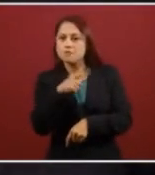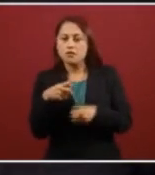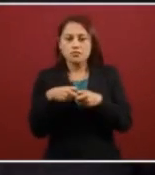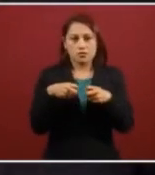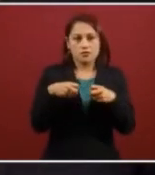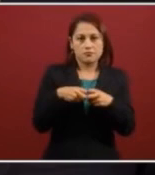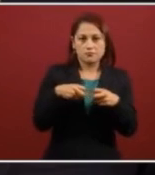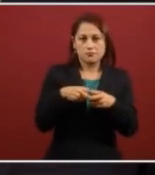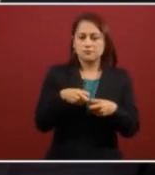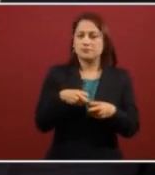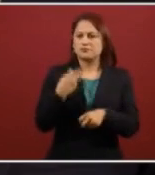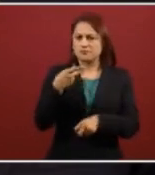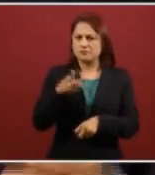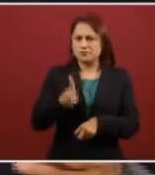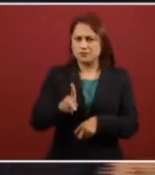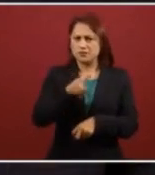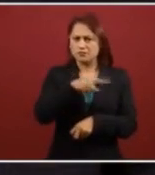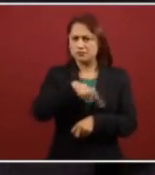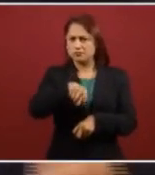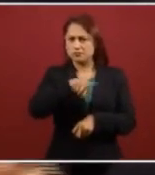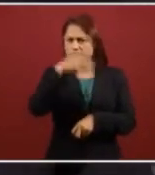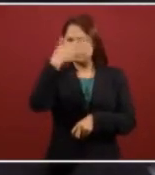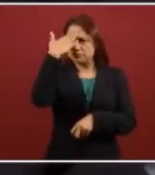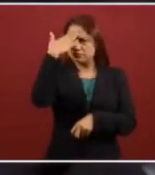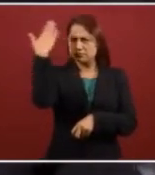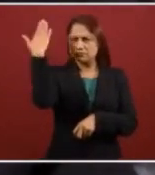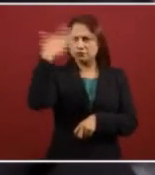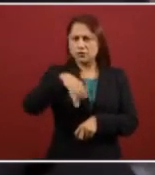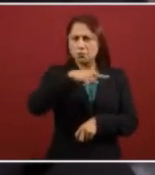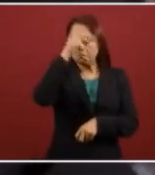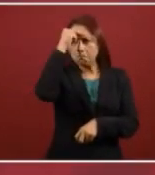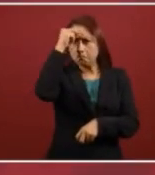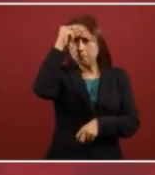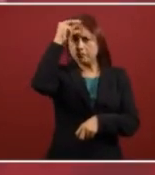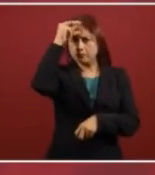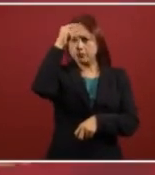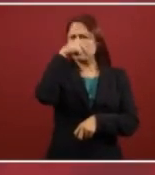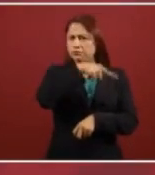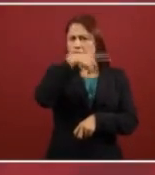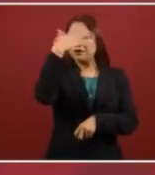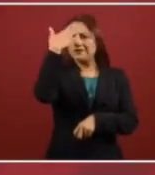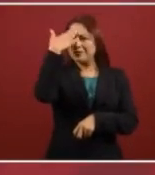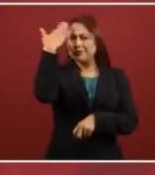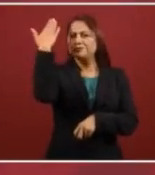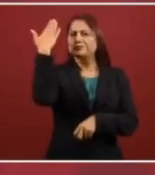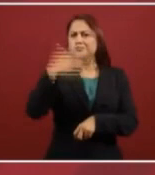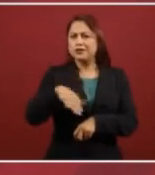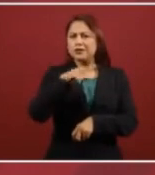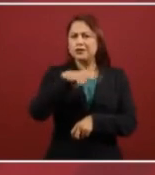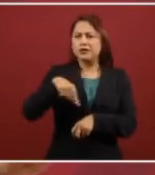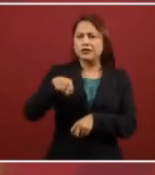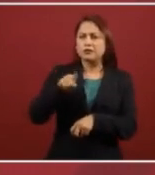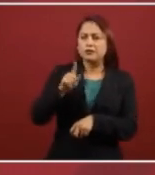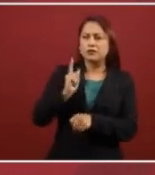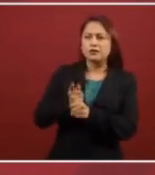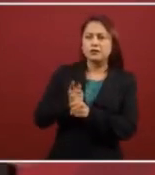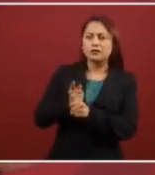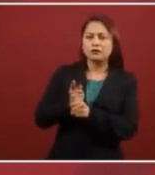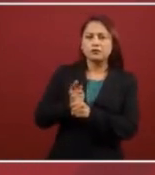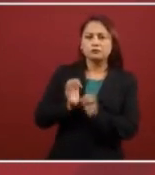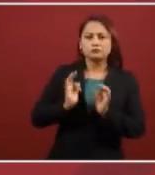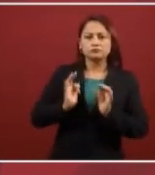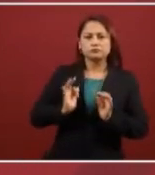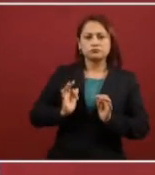also intelligence. O sea, saben, so they know. Los financieros, these financiers, they know. Tienen